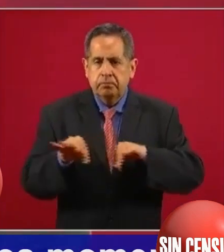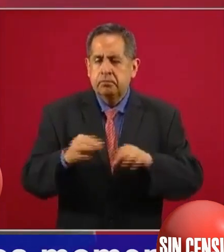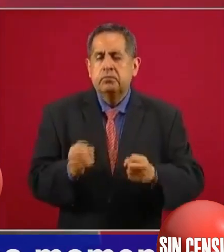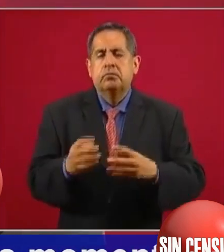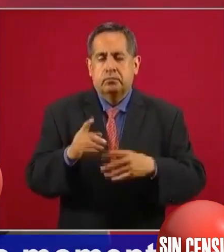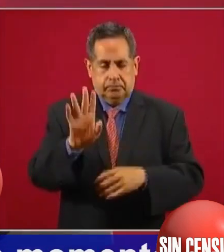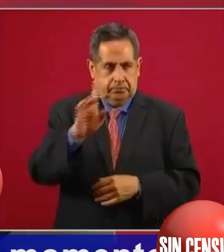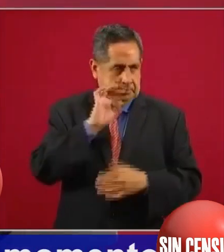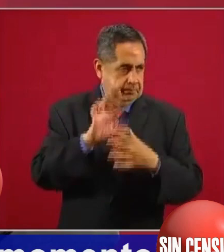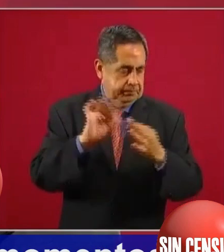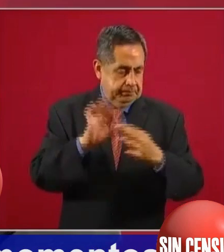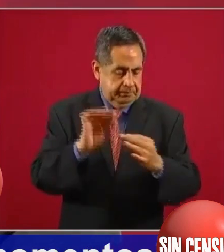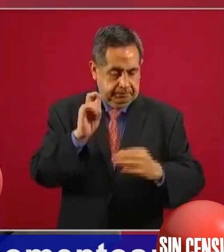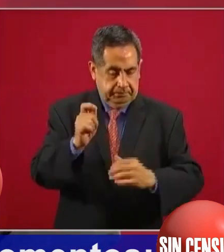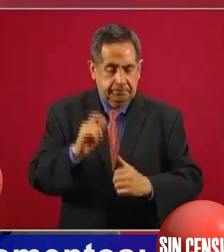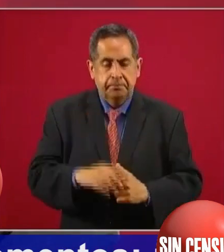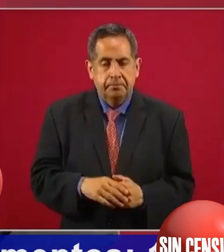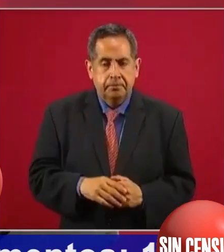de